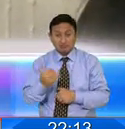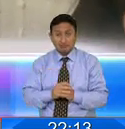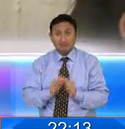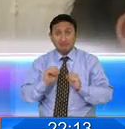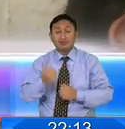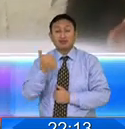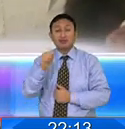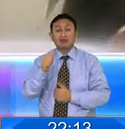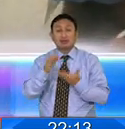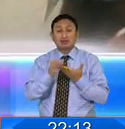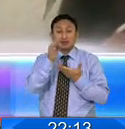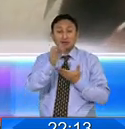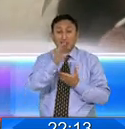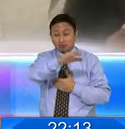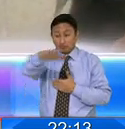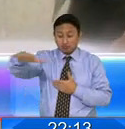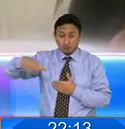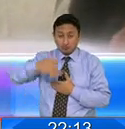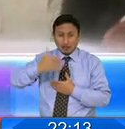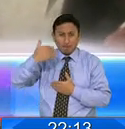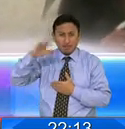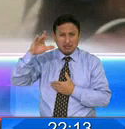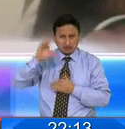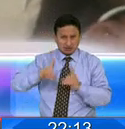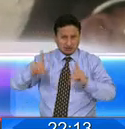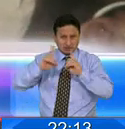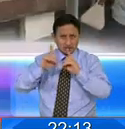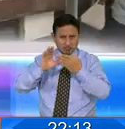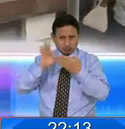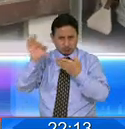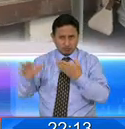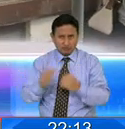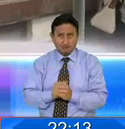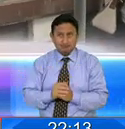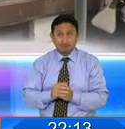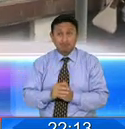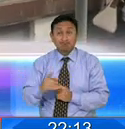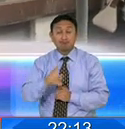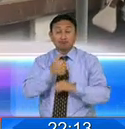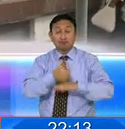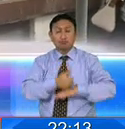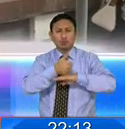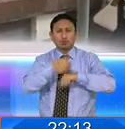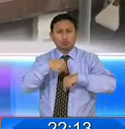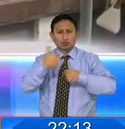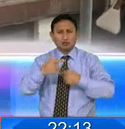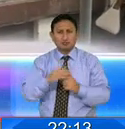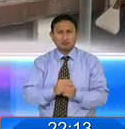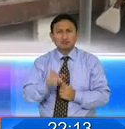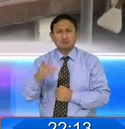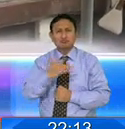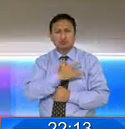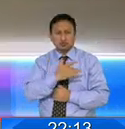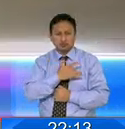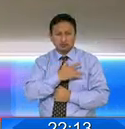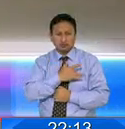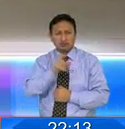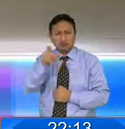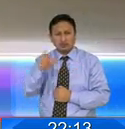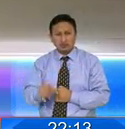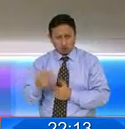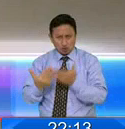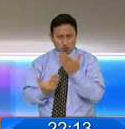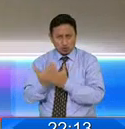10 parroquias con el mayor índice de contagio. Pero lo que más llama la atención de las autoridades es que los síntomas que presenta esta